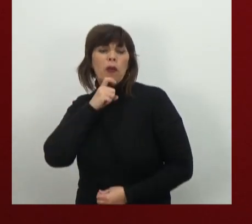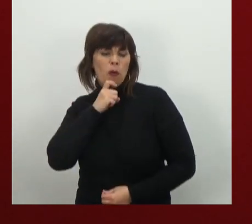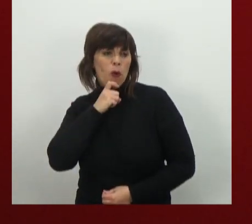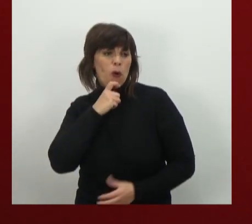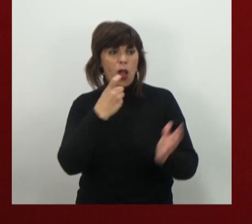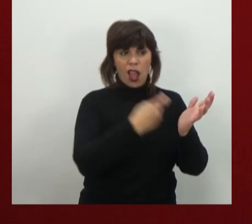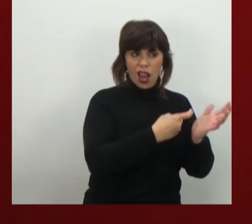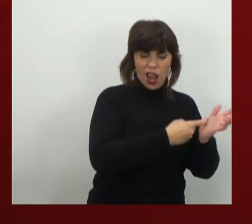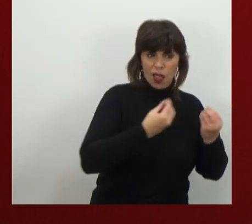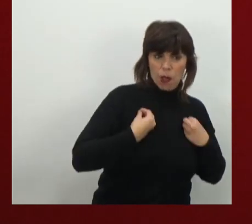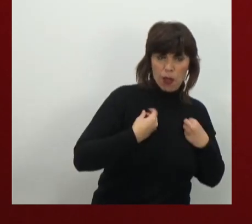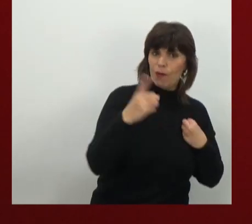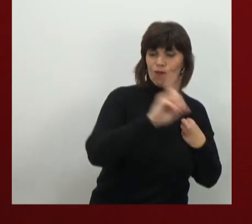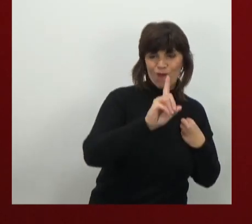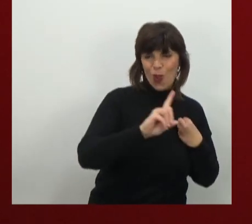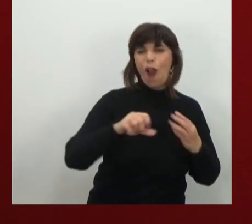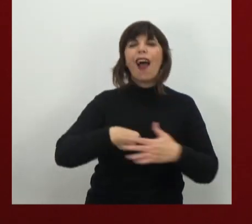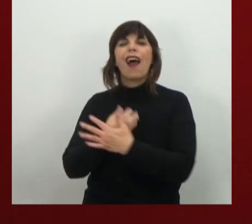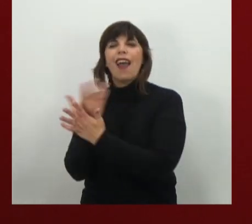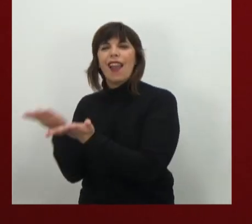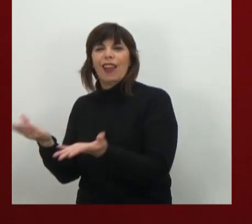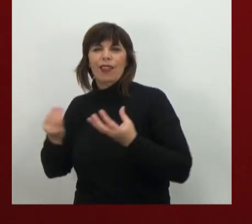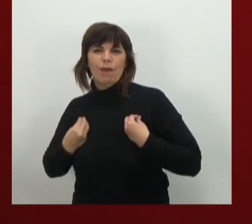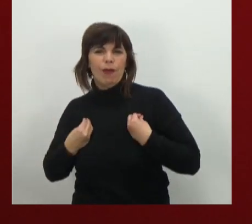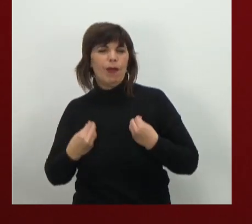Pero para nosotros cristianos hay un problema, y es este: